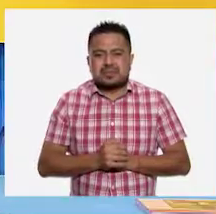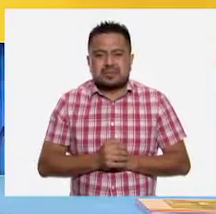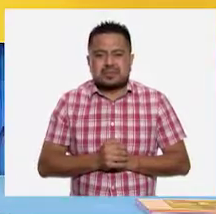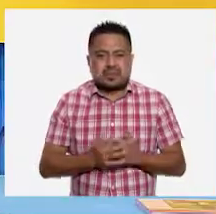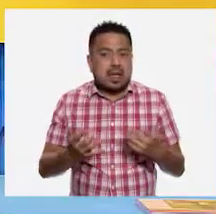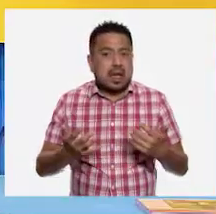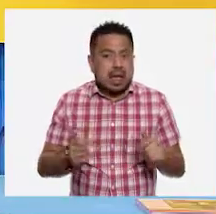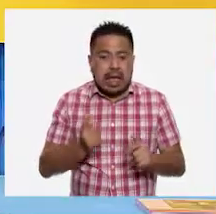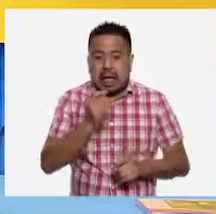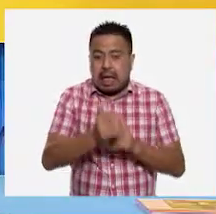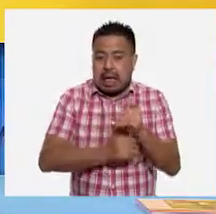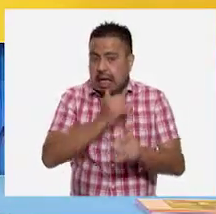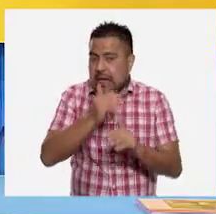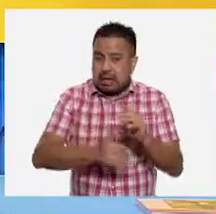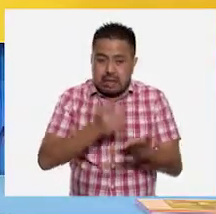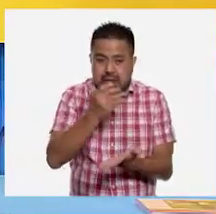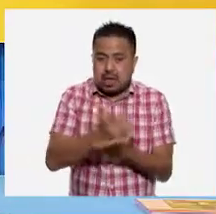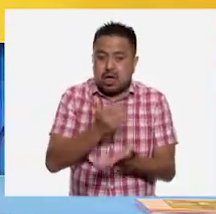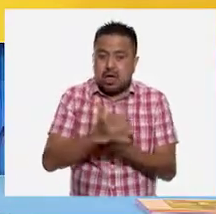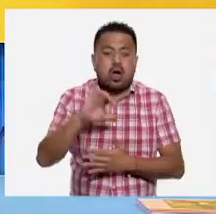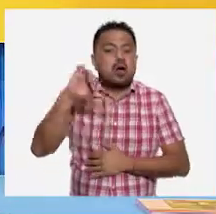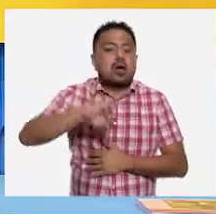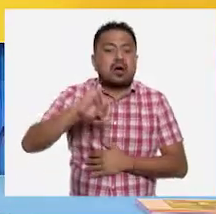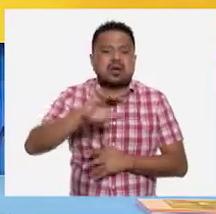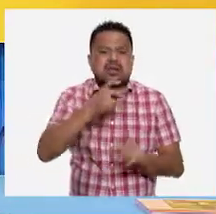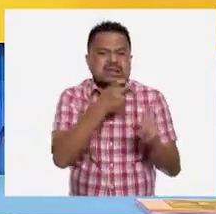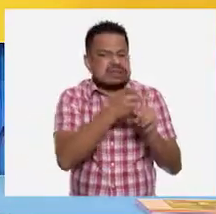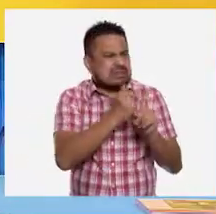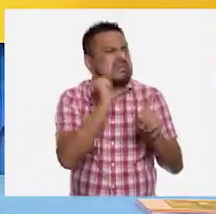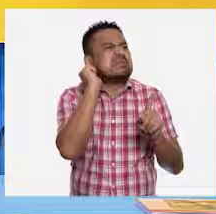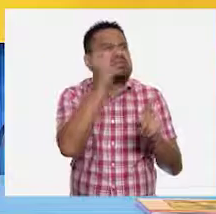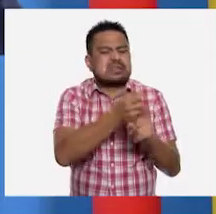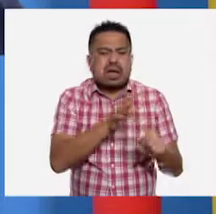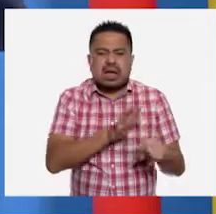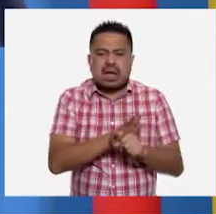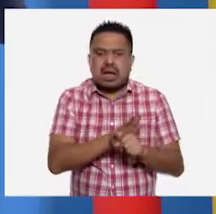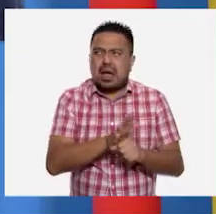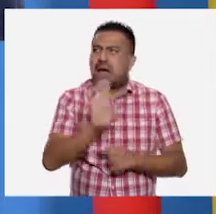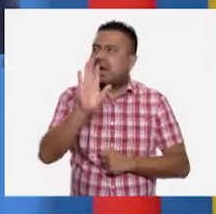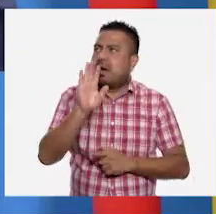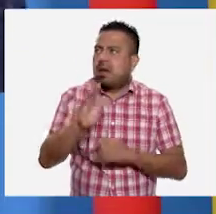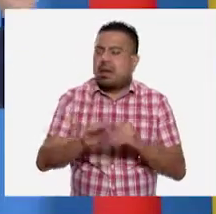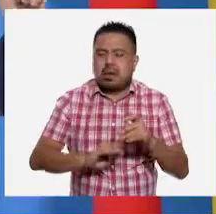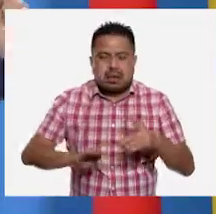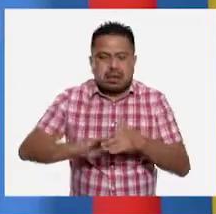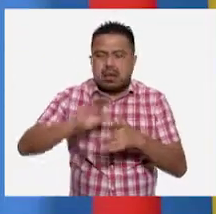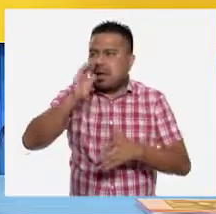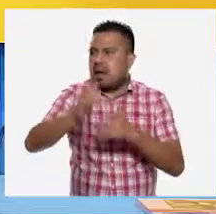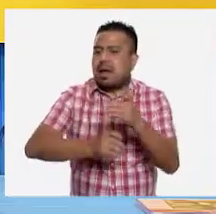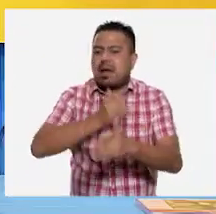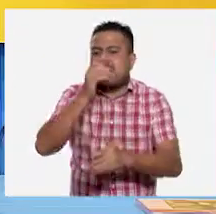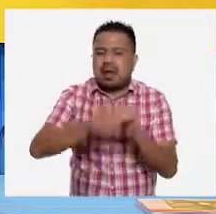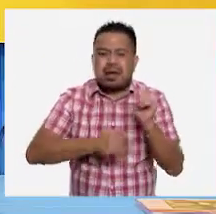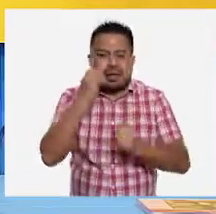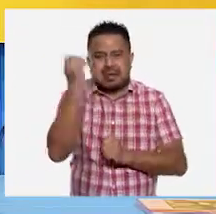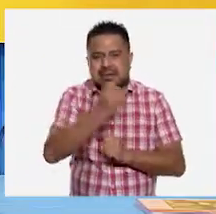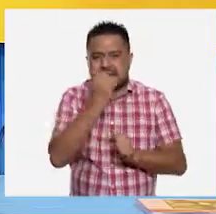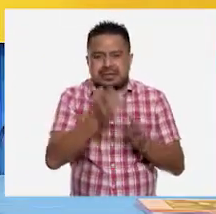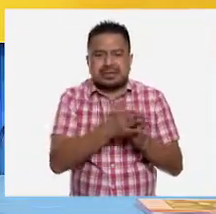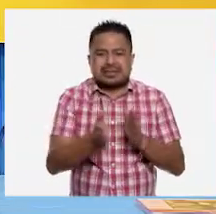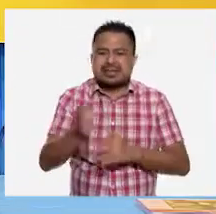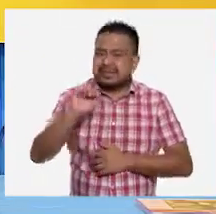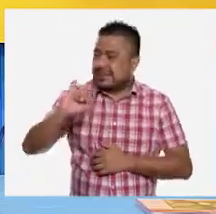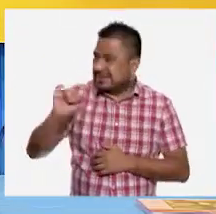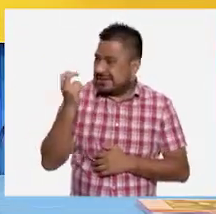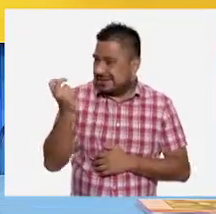Ya estamos por terminar nuestro libro de texto. Y eso quiere decir que... Ya casi termina el ciclo escolar. Así es,